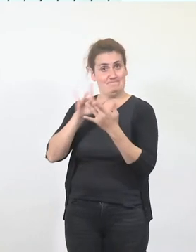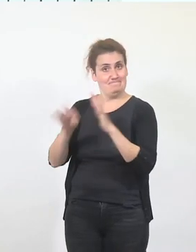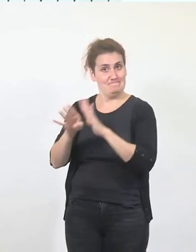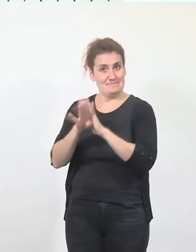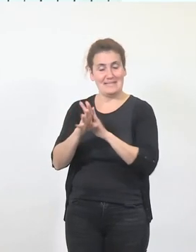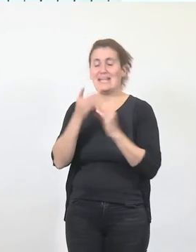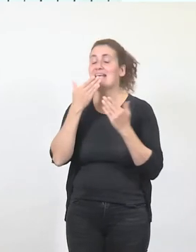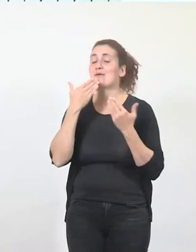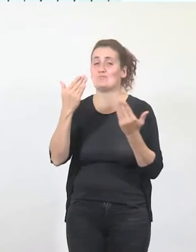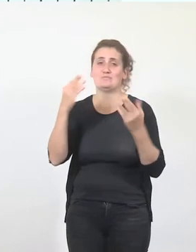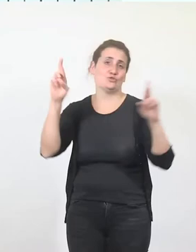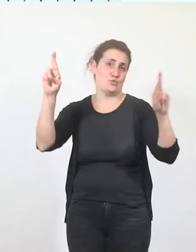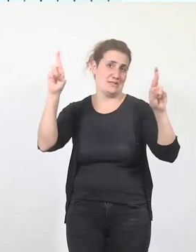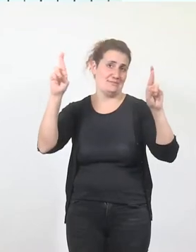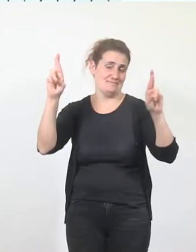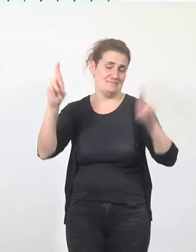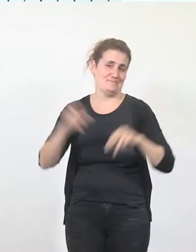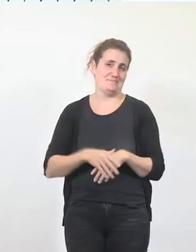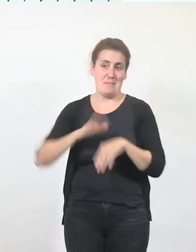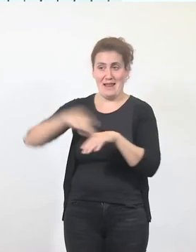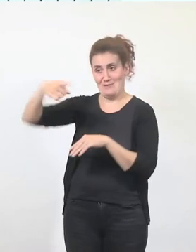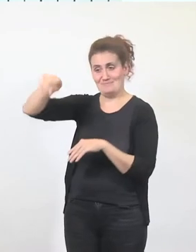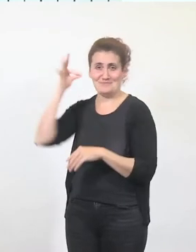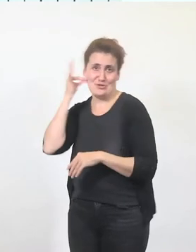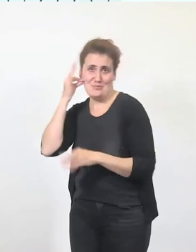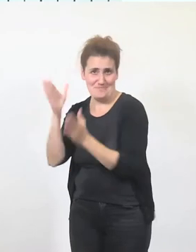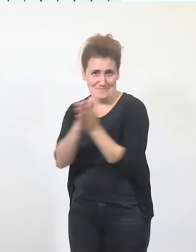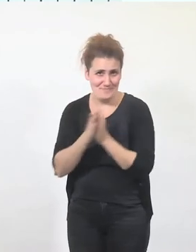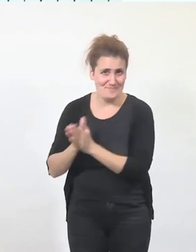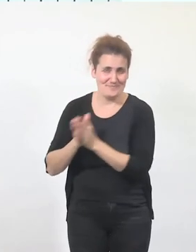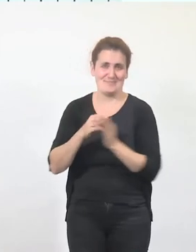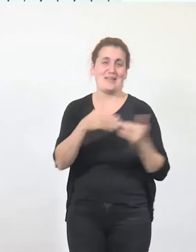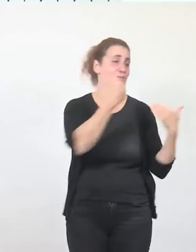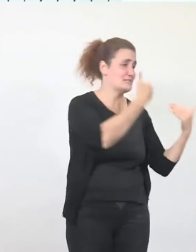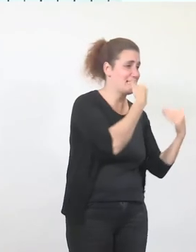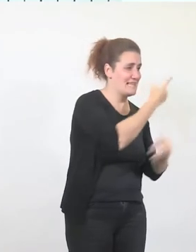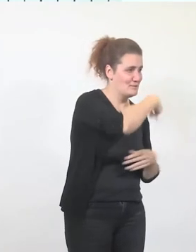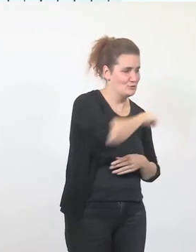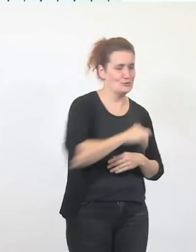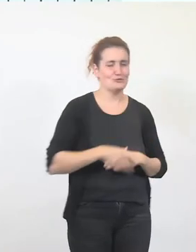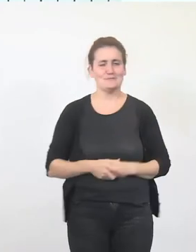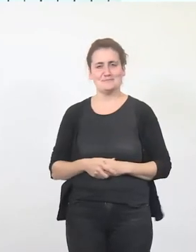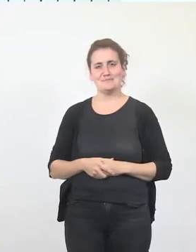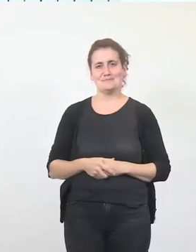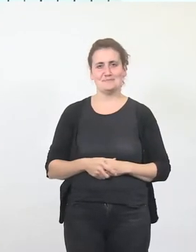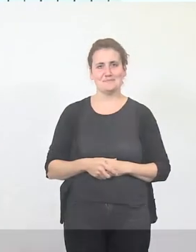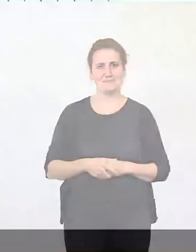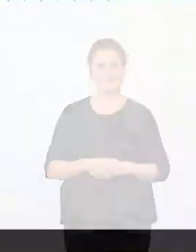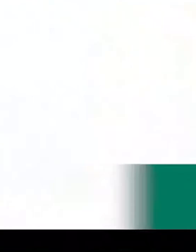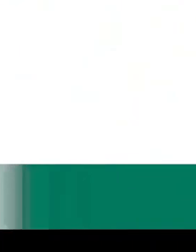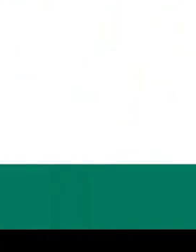contacto y muchísima suerte para ti y para todas tus compañeras. Muchas gracias a ustedes.